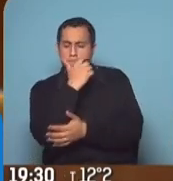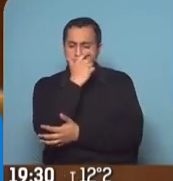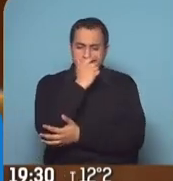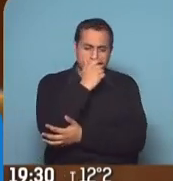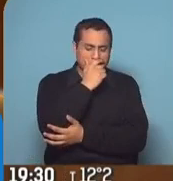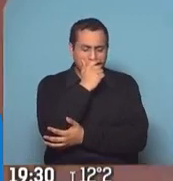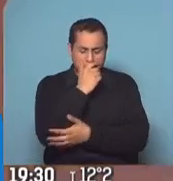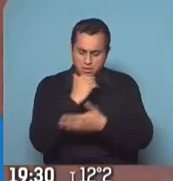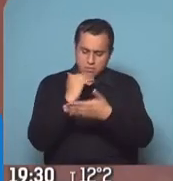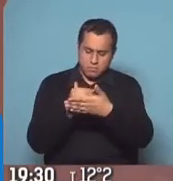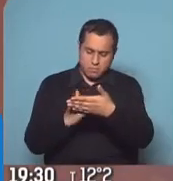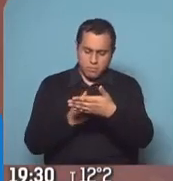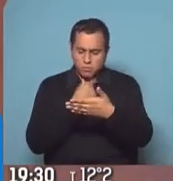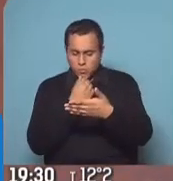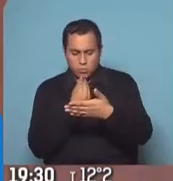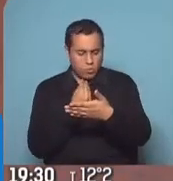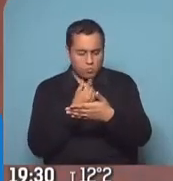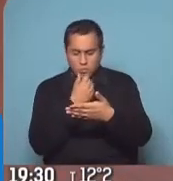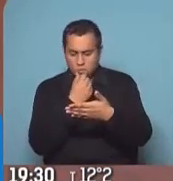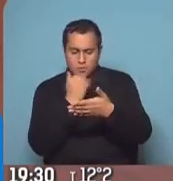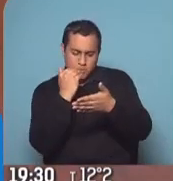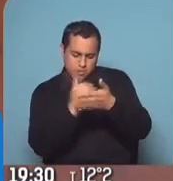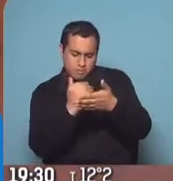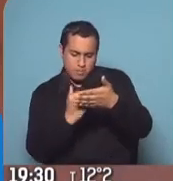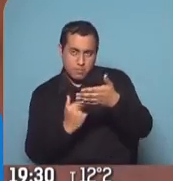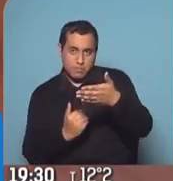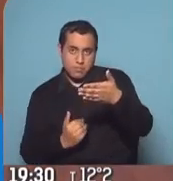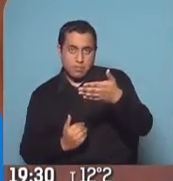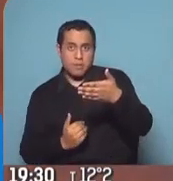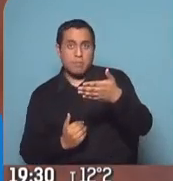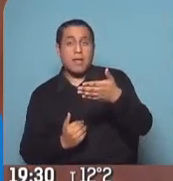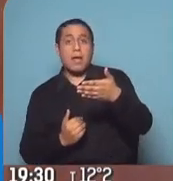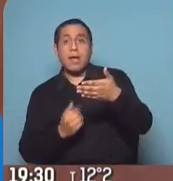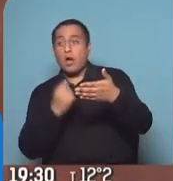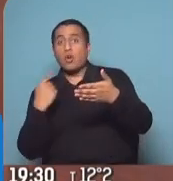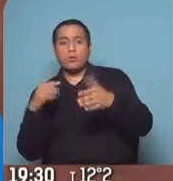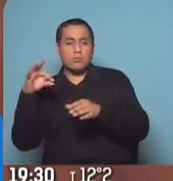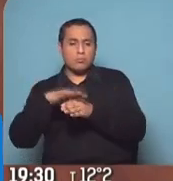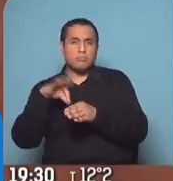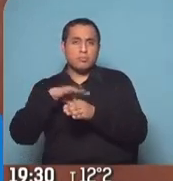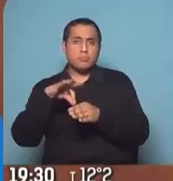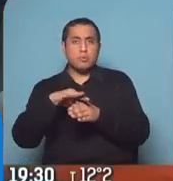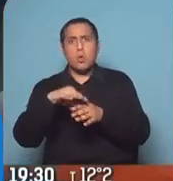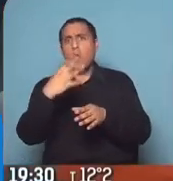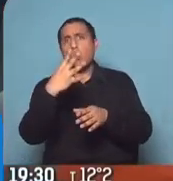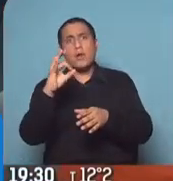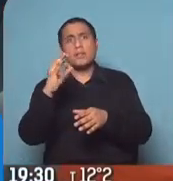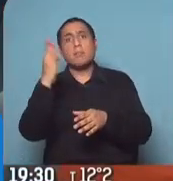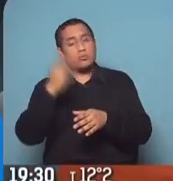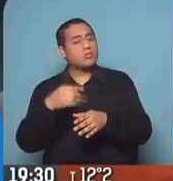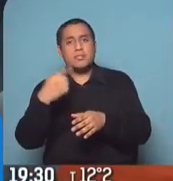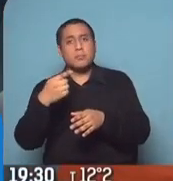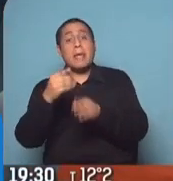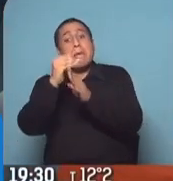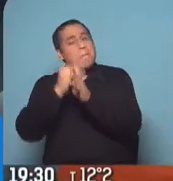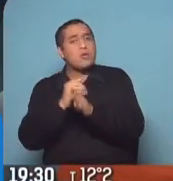a la lista, y no ha sido nunca con menos del 40%. Y terminó invicto electoralmente. Siempre